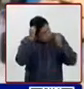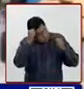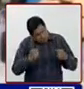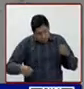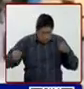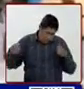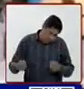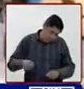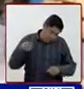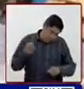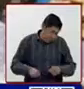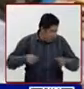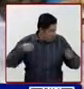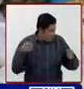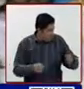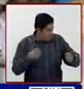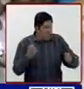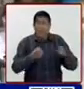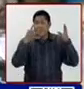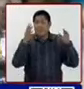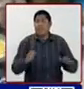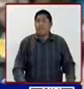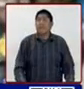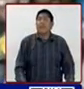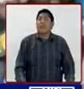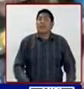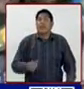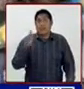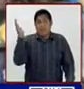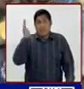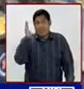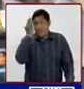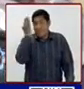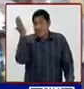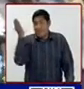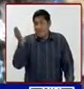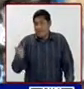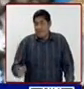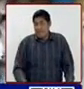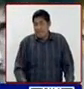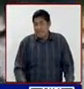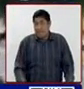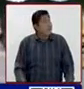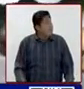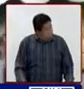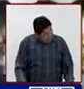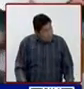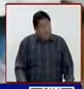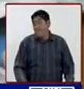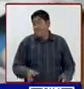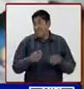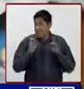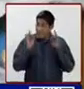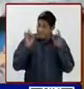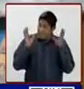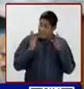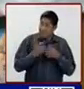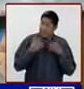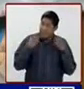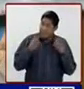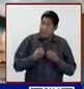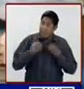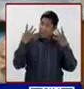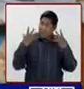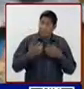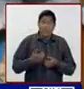banda, amplificación. Muy bien. ¿Qué te parece, John? Realmente se mandan la parte muchos de